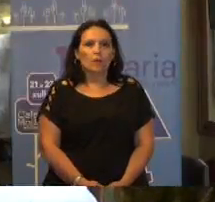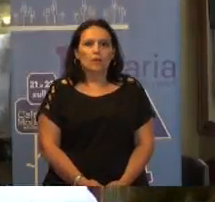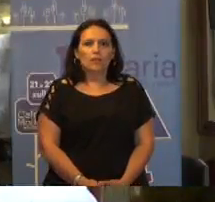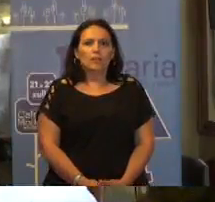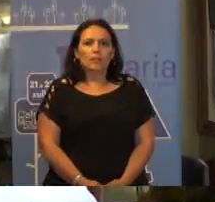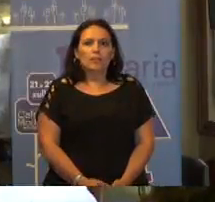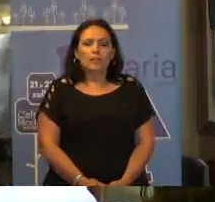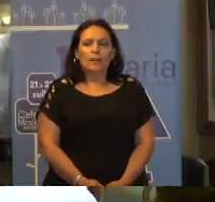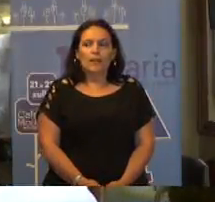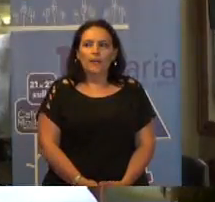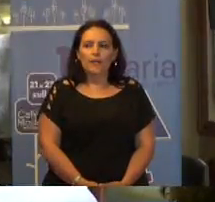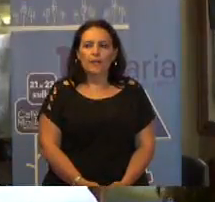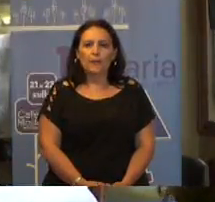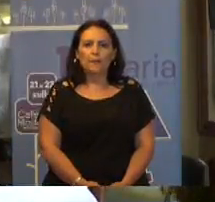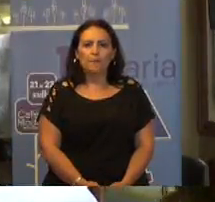Manuel, Roy.